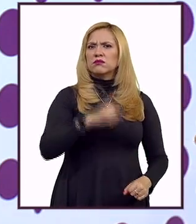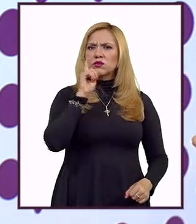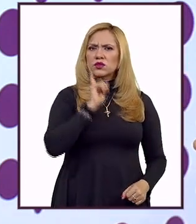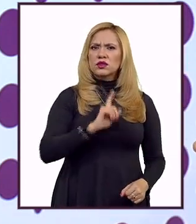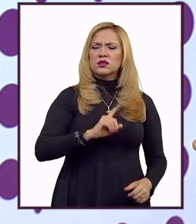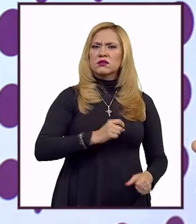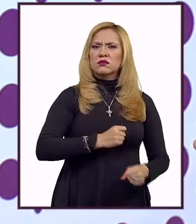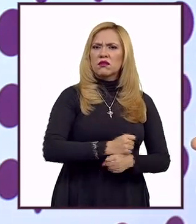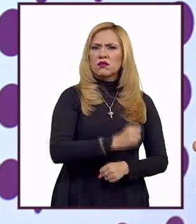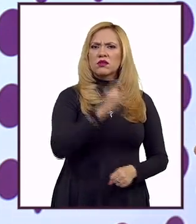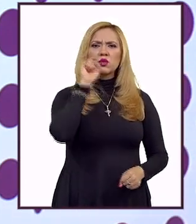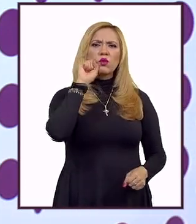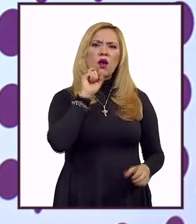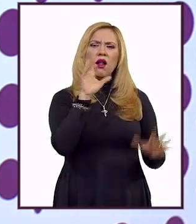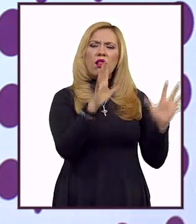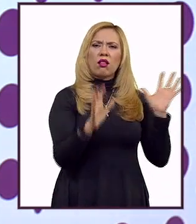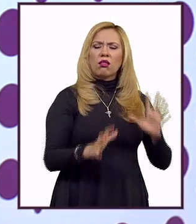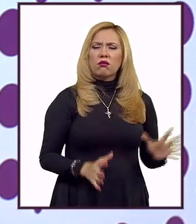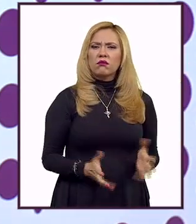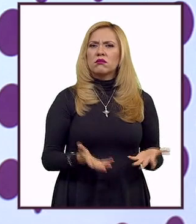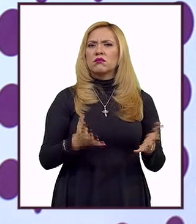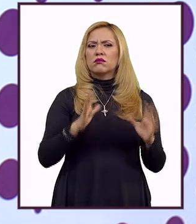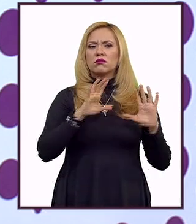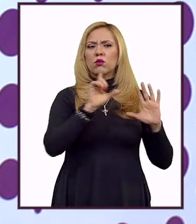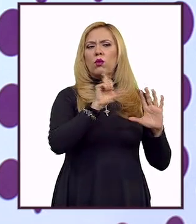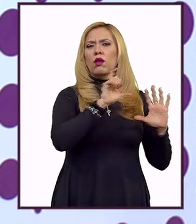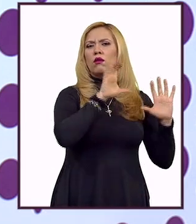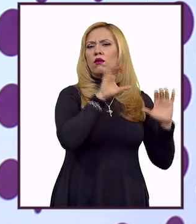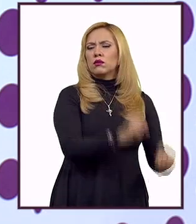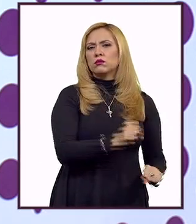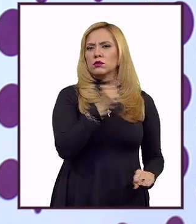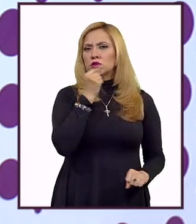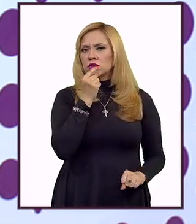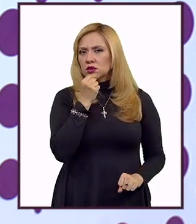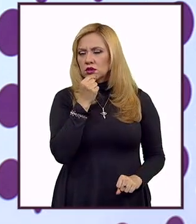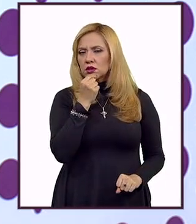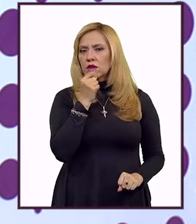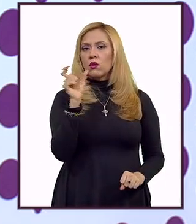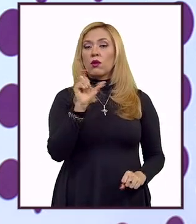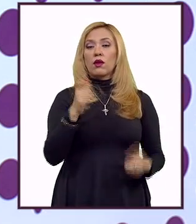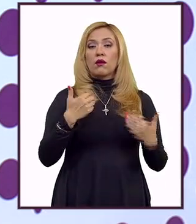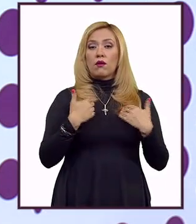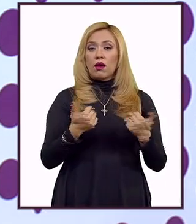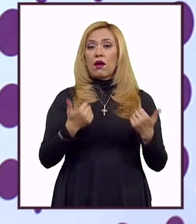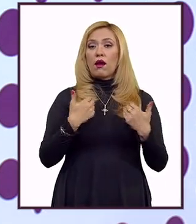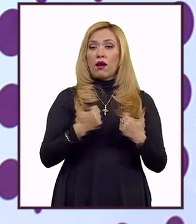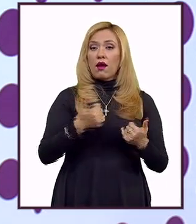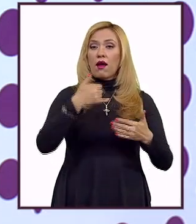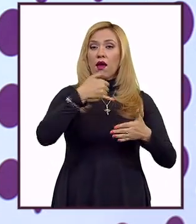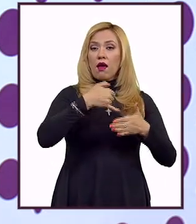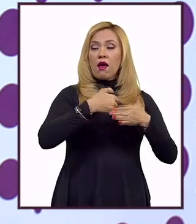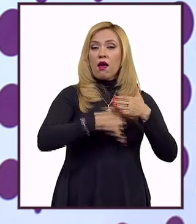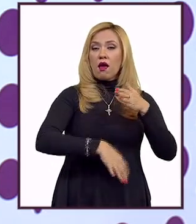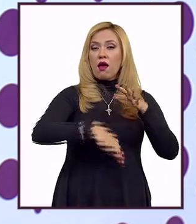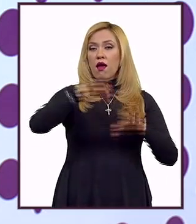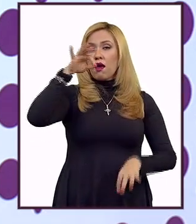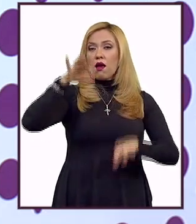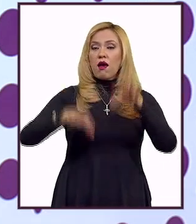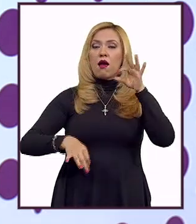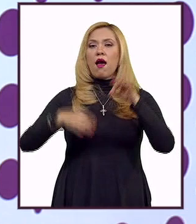durante los primeros momentos de la detención, ¿no? Y a través de este entendimiento de estas causas profundas, entonces